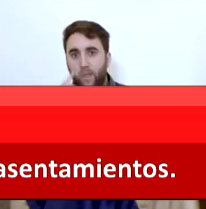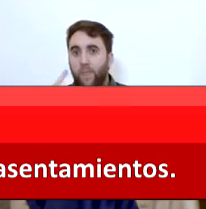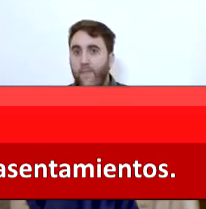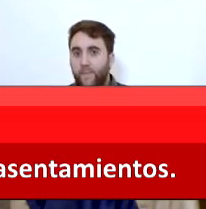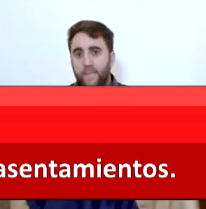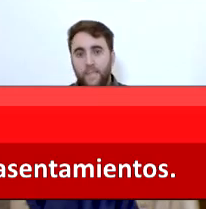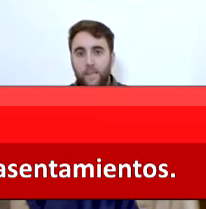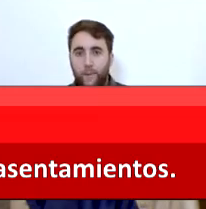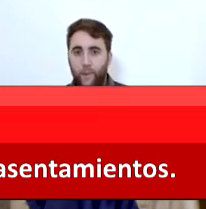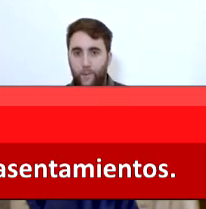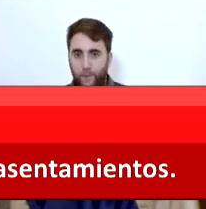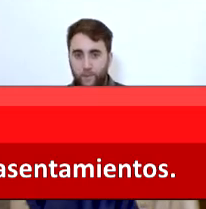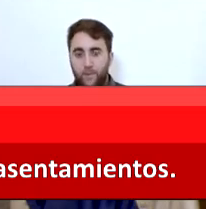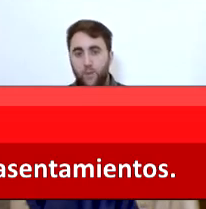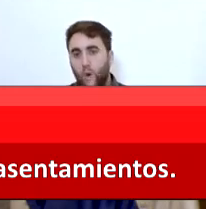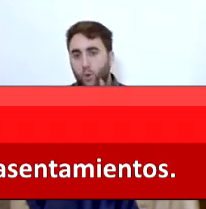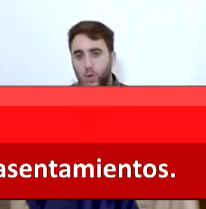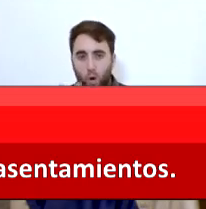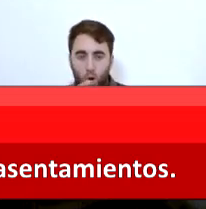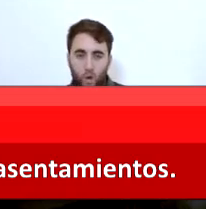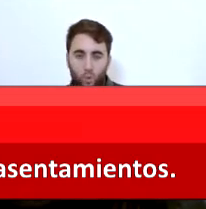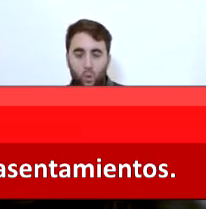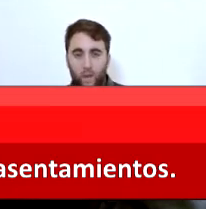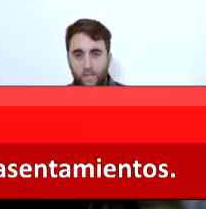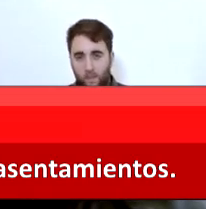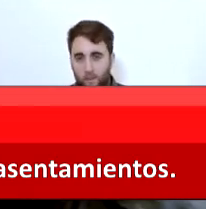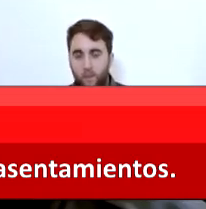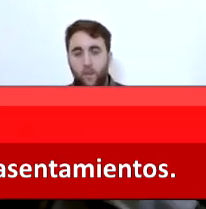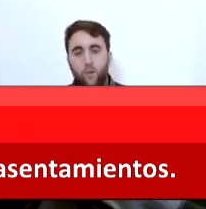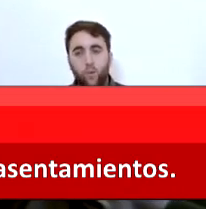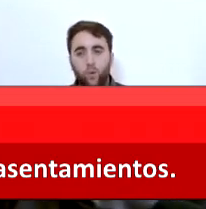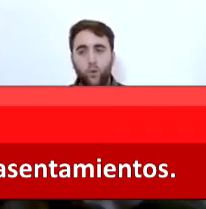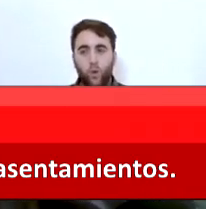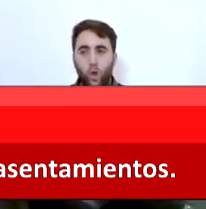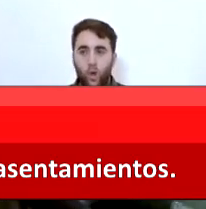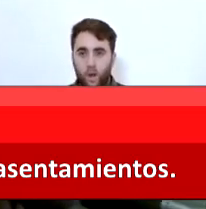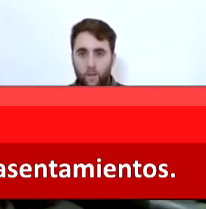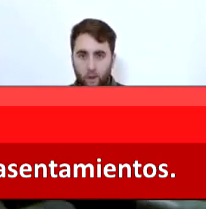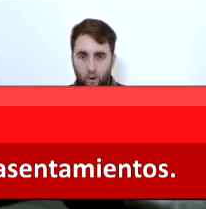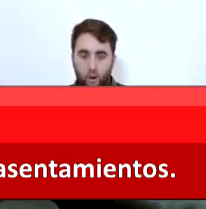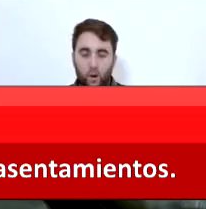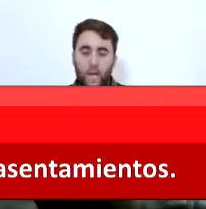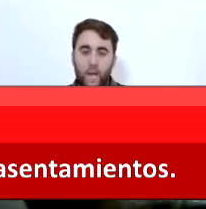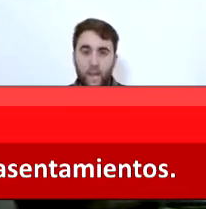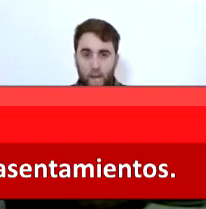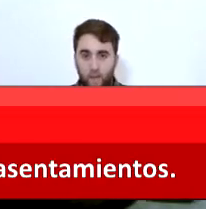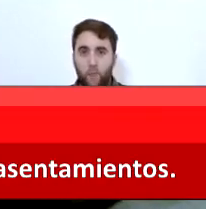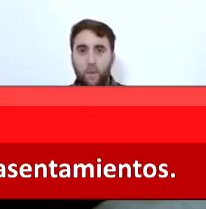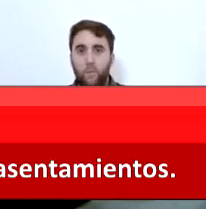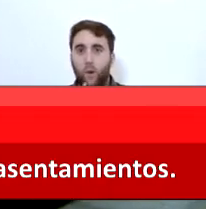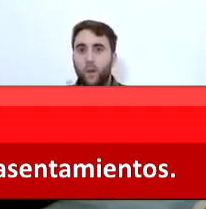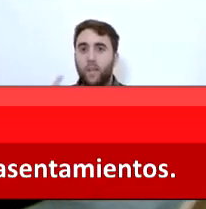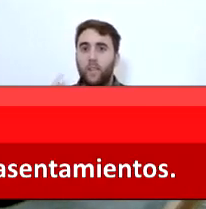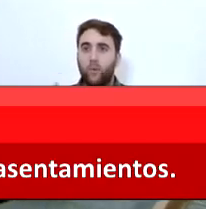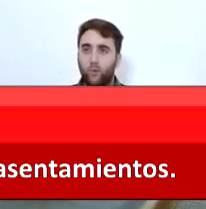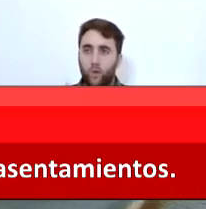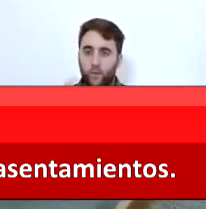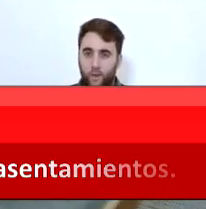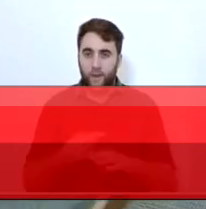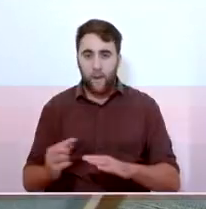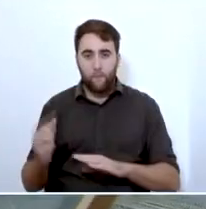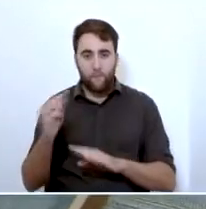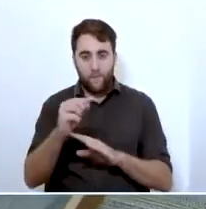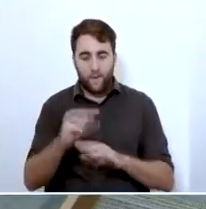abordarla y allí está un trabajo de todo el estado está el trabajo de entes autónomos vivir